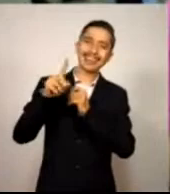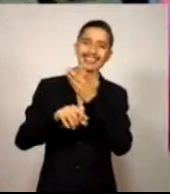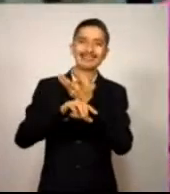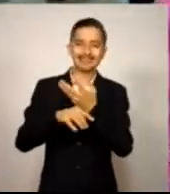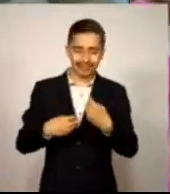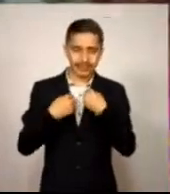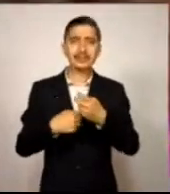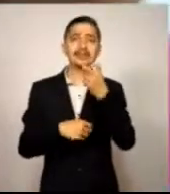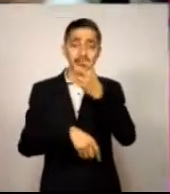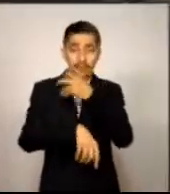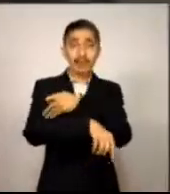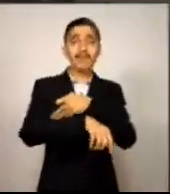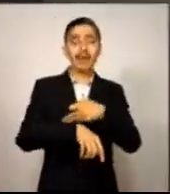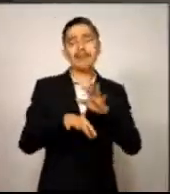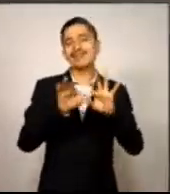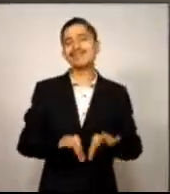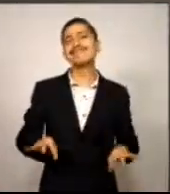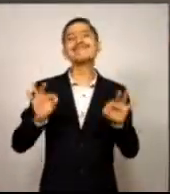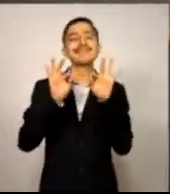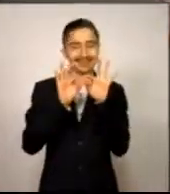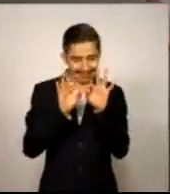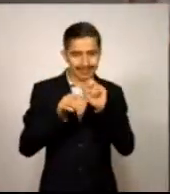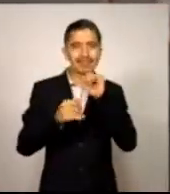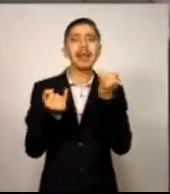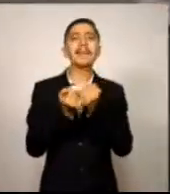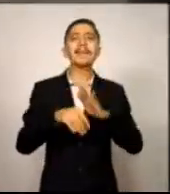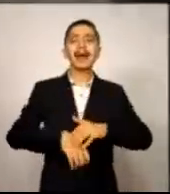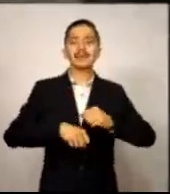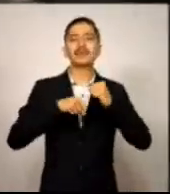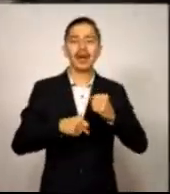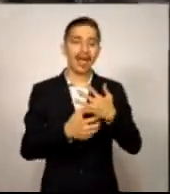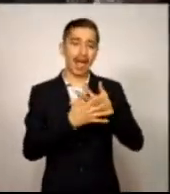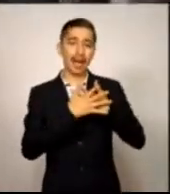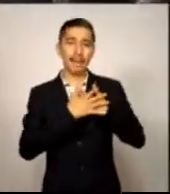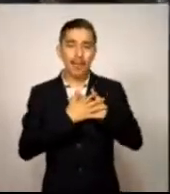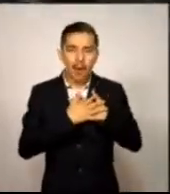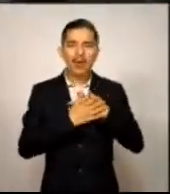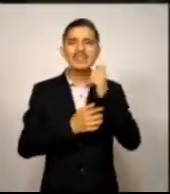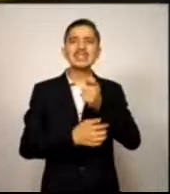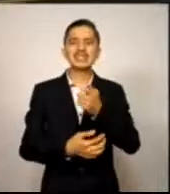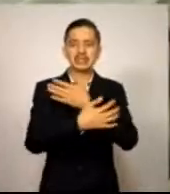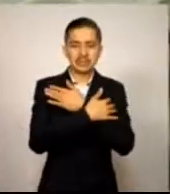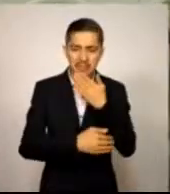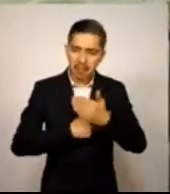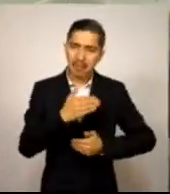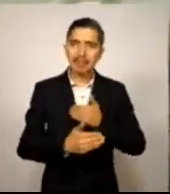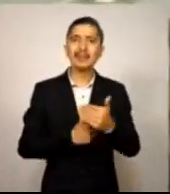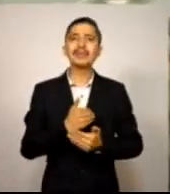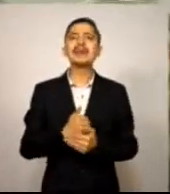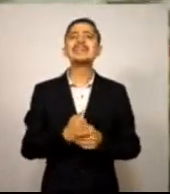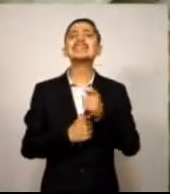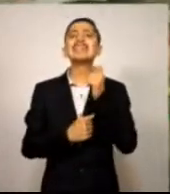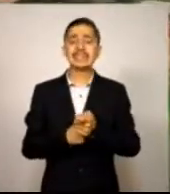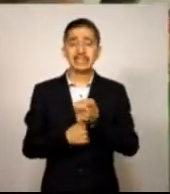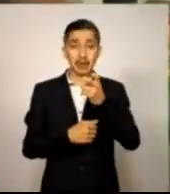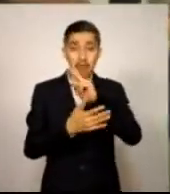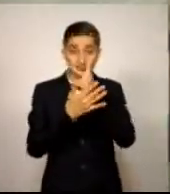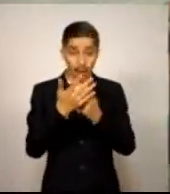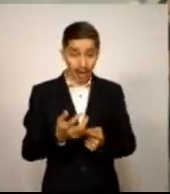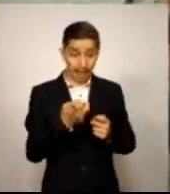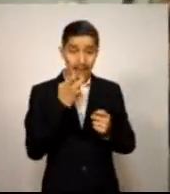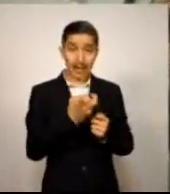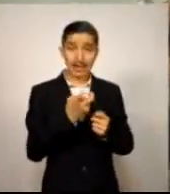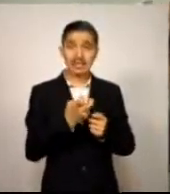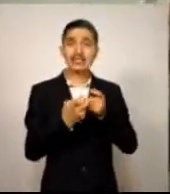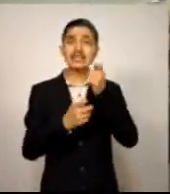extraordinario de la familia y la fuerza infinita del amor y de un abrazo es un programa